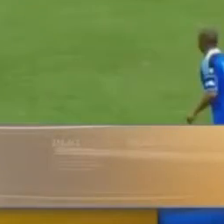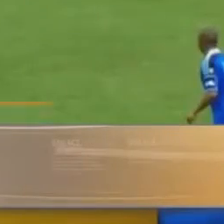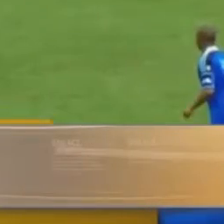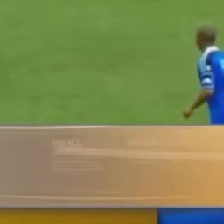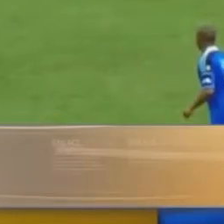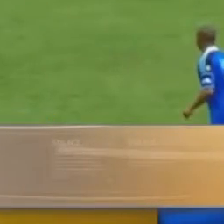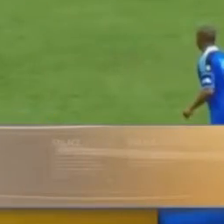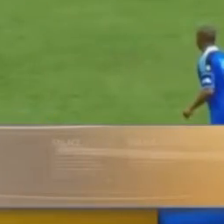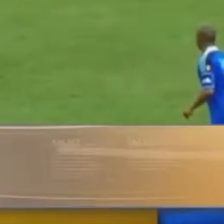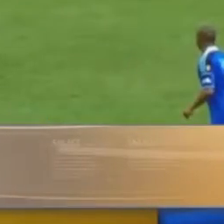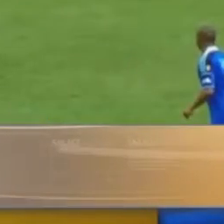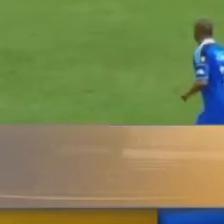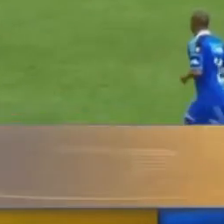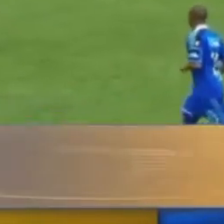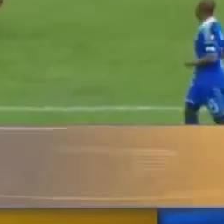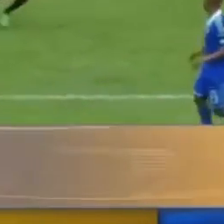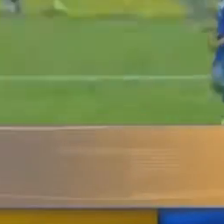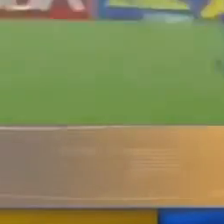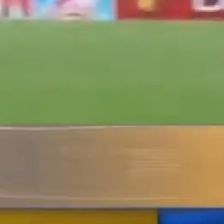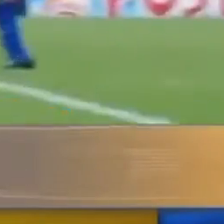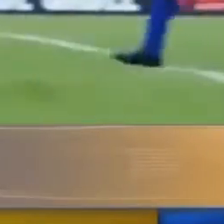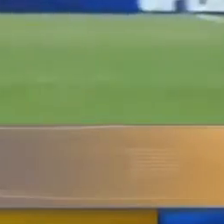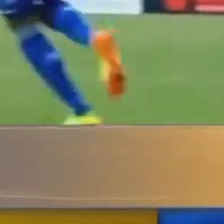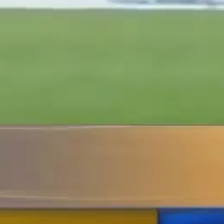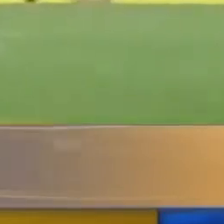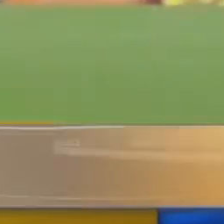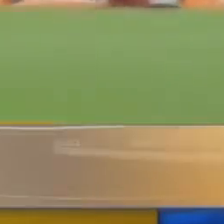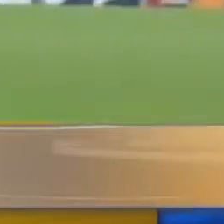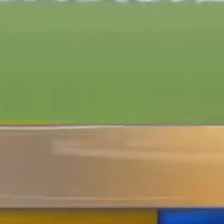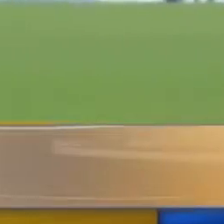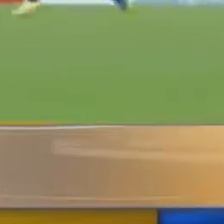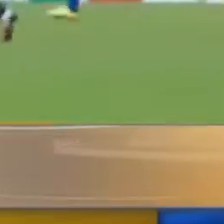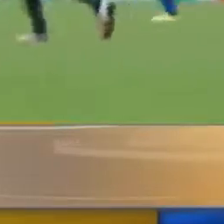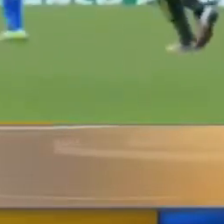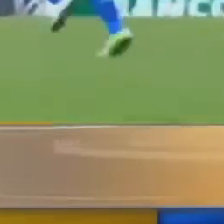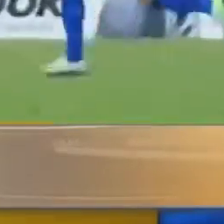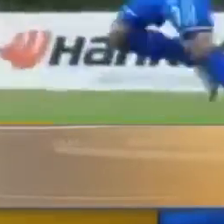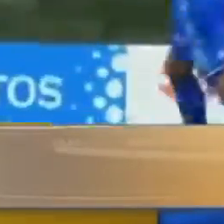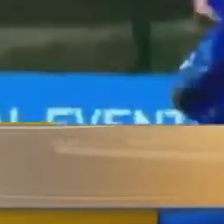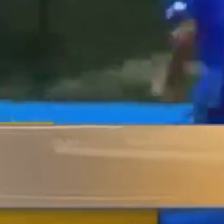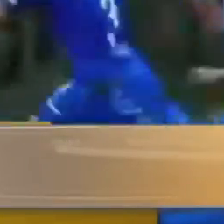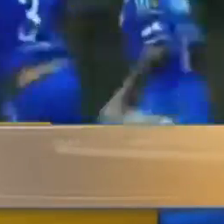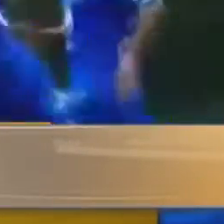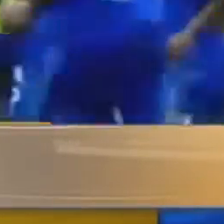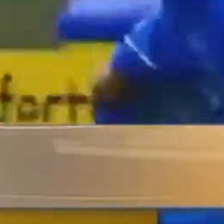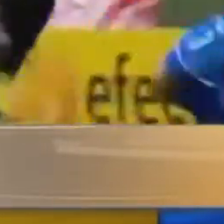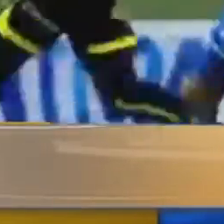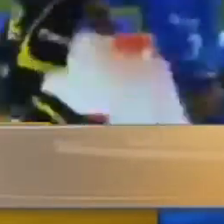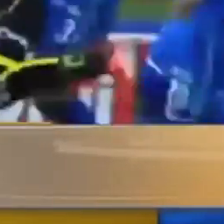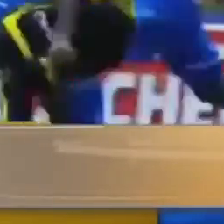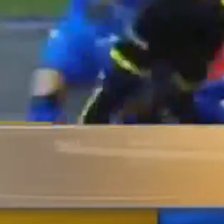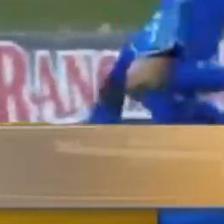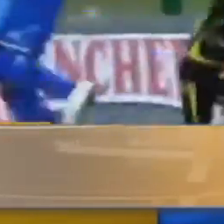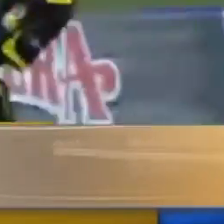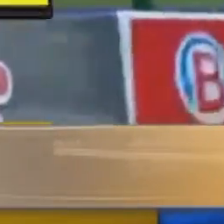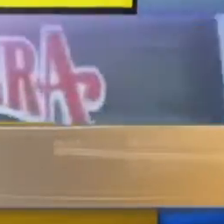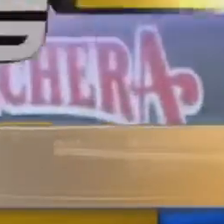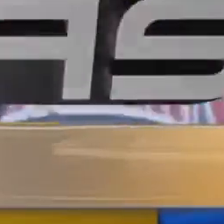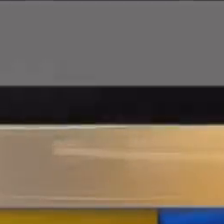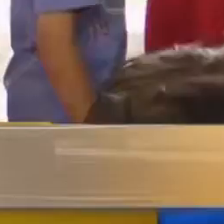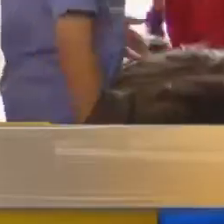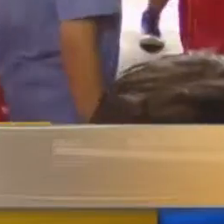los deportes, Alianza Petrolera viajó a la capital del país para enfrentarse a Millonarios en el partido válido para la cuarta fecha de la Liga